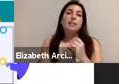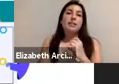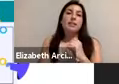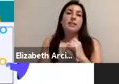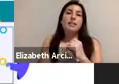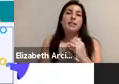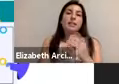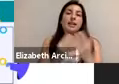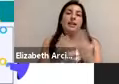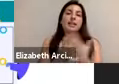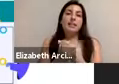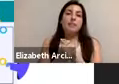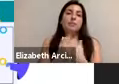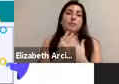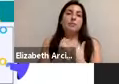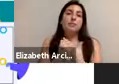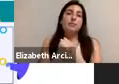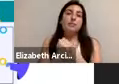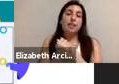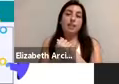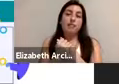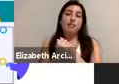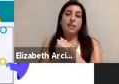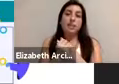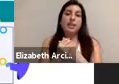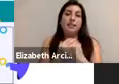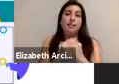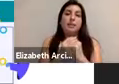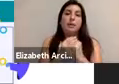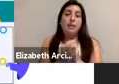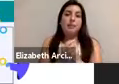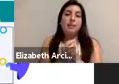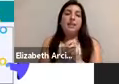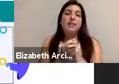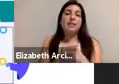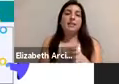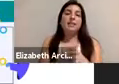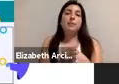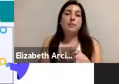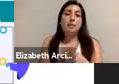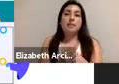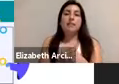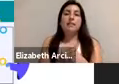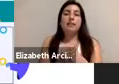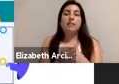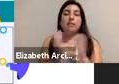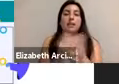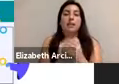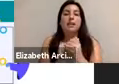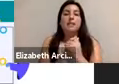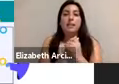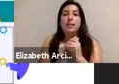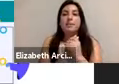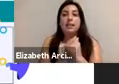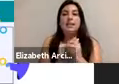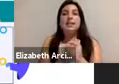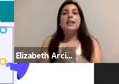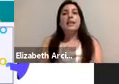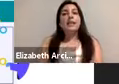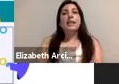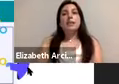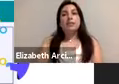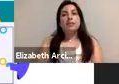nuestro paciente presenta ansiedad por su misma patología neurológica, el tiempo apremia. Necesitamos aprender a evaluarlo de manera bien